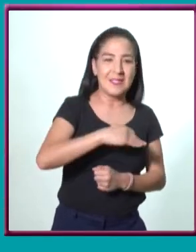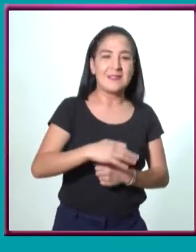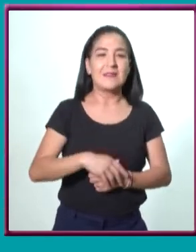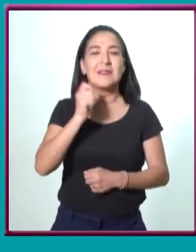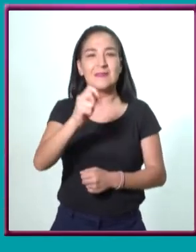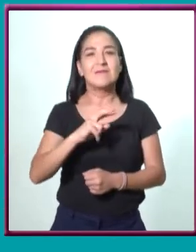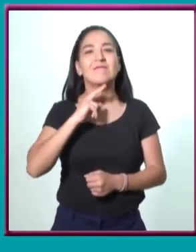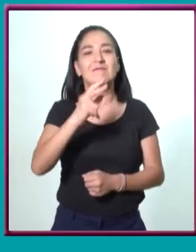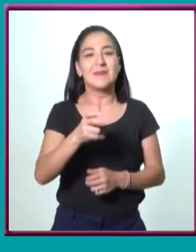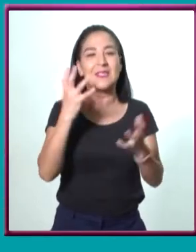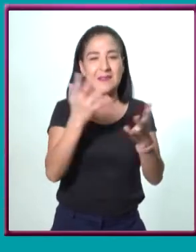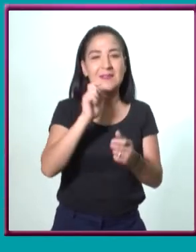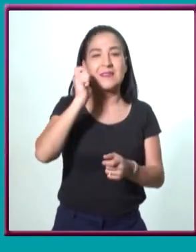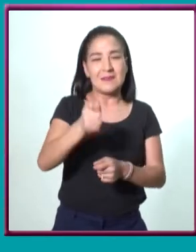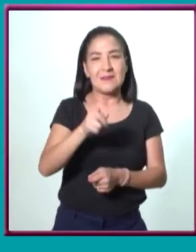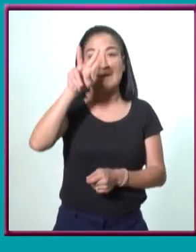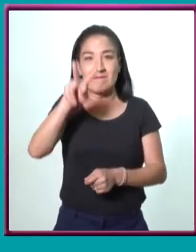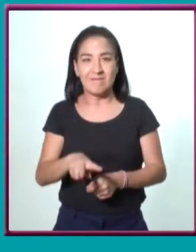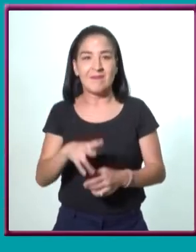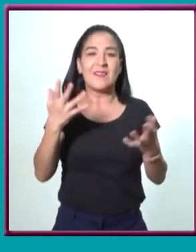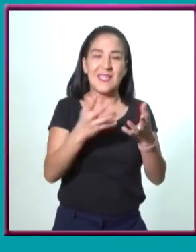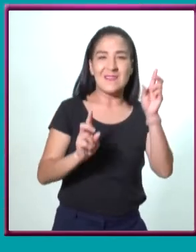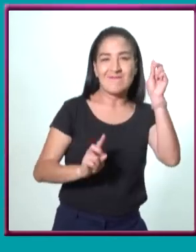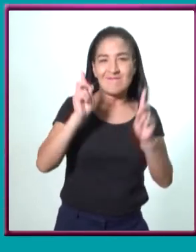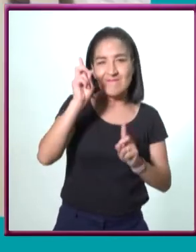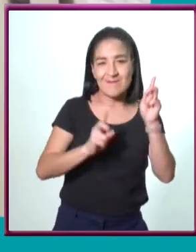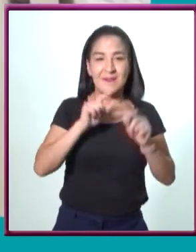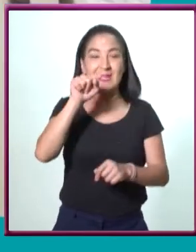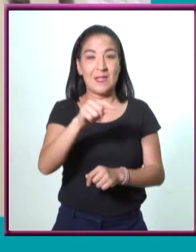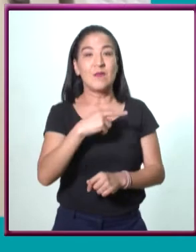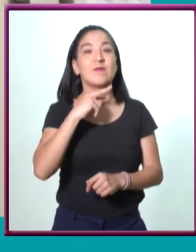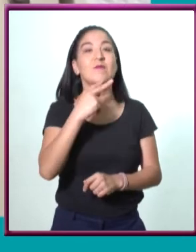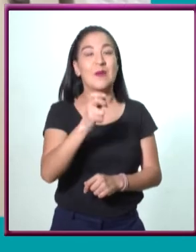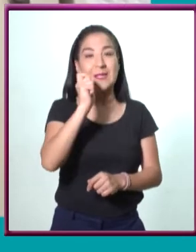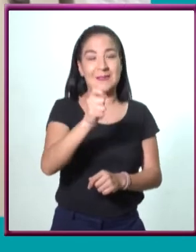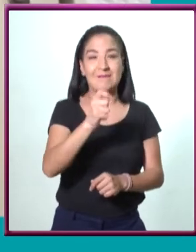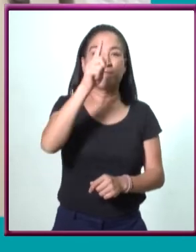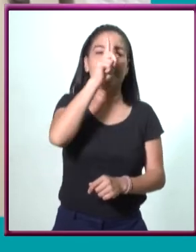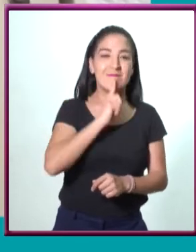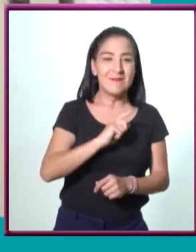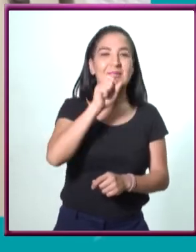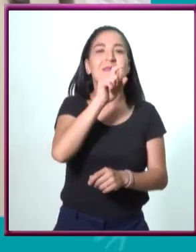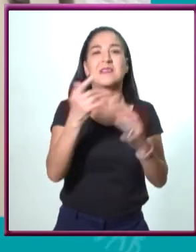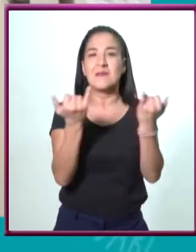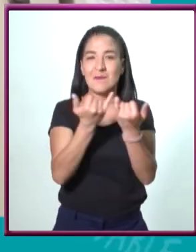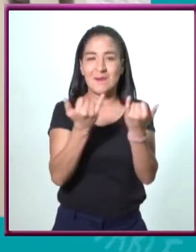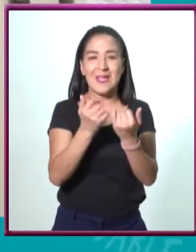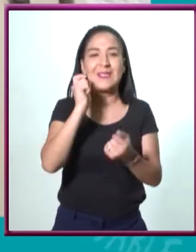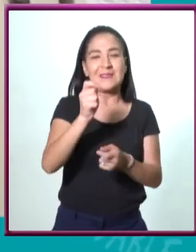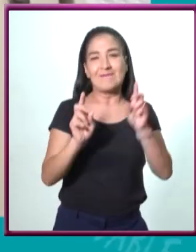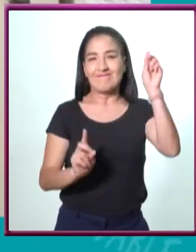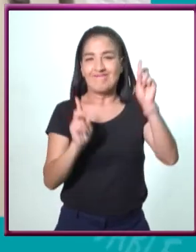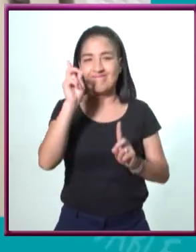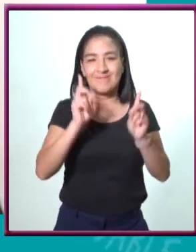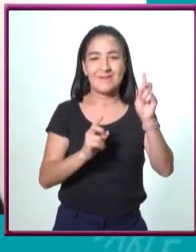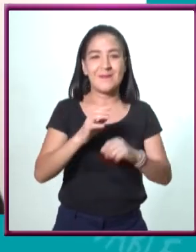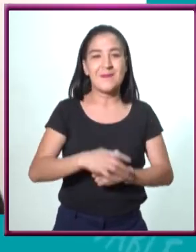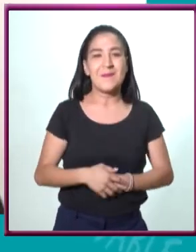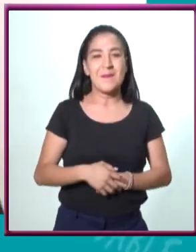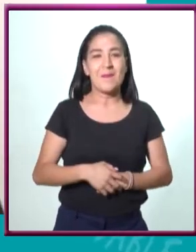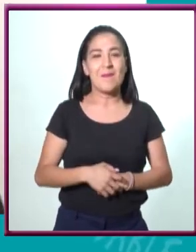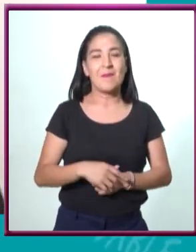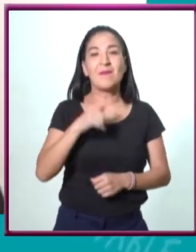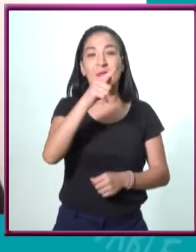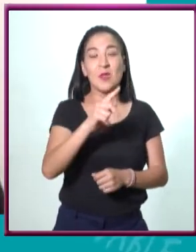En boca del mentiroso, lo cierto se hace dudoso. En boca del mentiroso, lo cierto se hace dudoso.